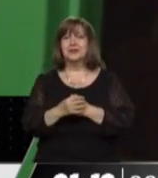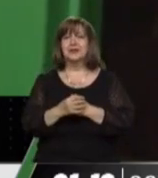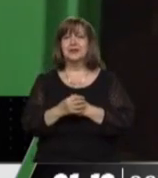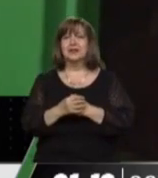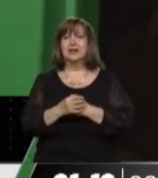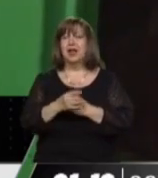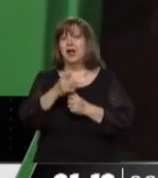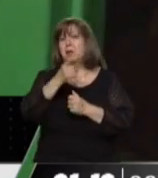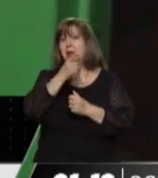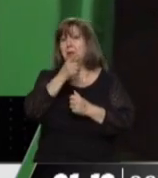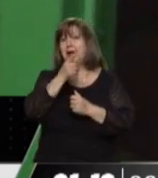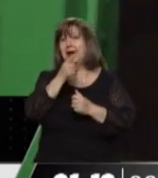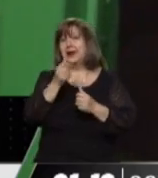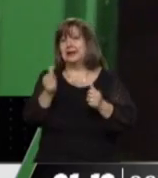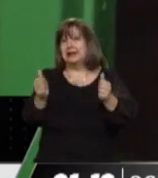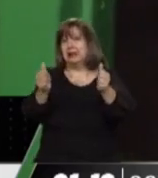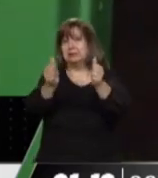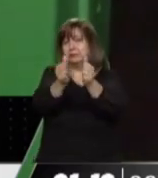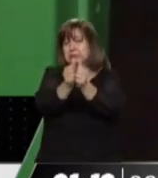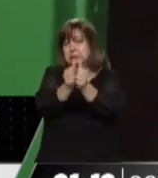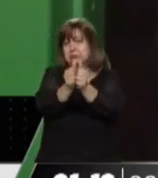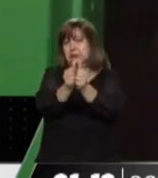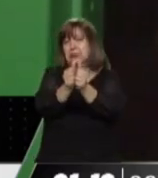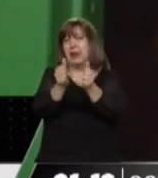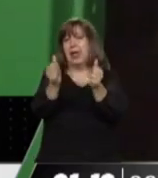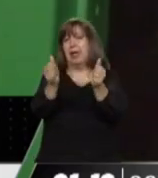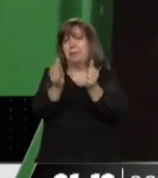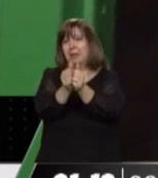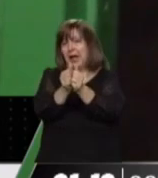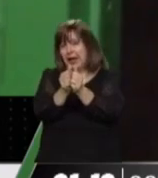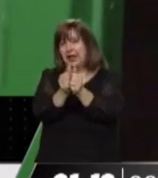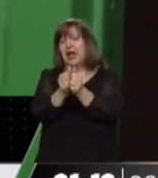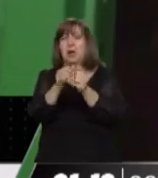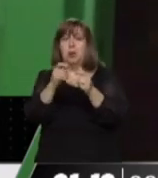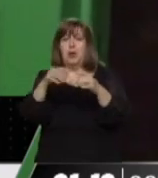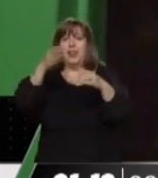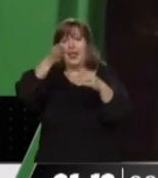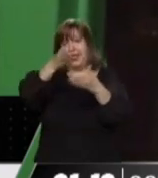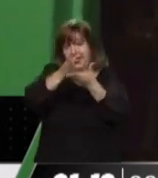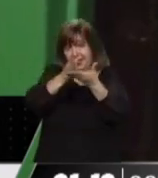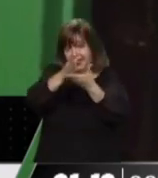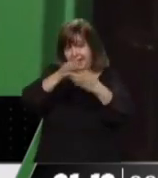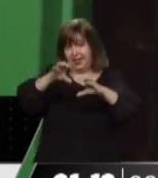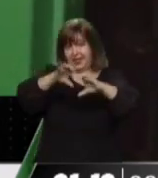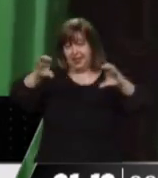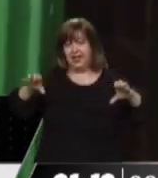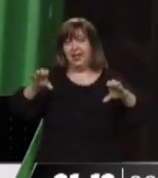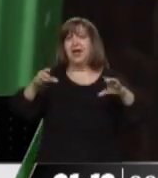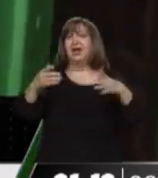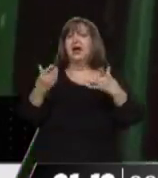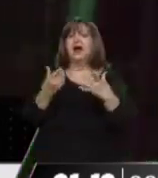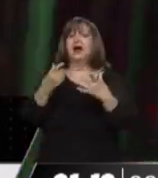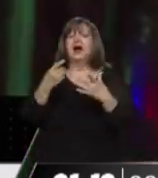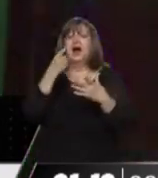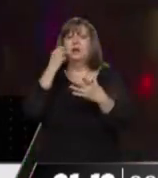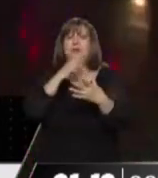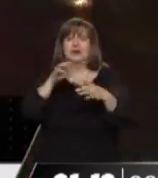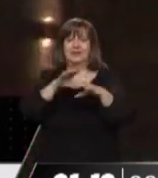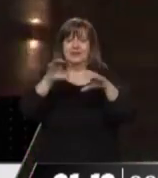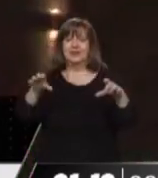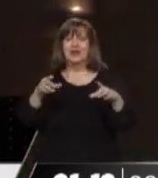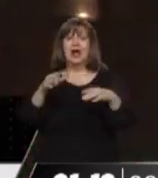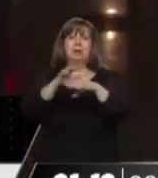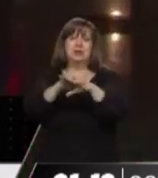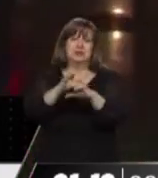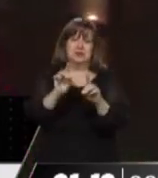Con la pareja me imagino que sí, con un amigo le decide compartir el lomo y te come la mano, pero es verdad que está caro. ¿Pasa pareja, hombre y mujer, que dice podemos compartir el lomo?